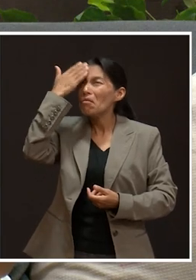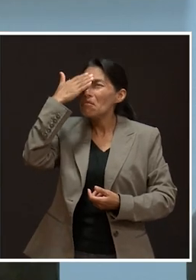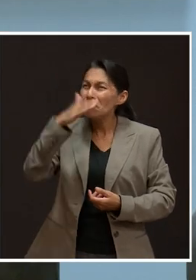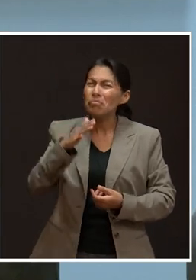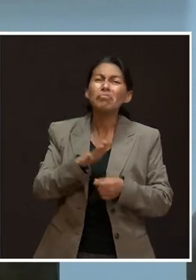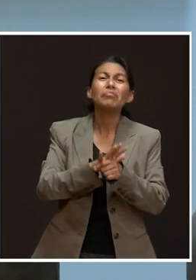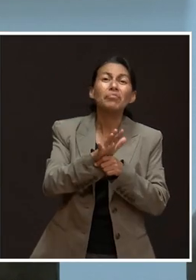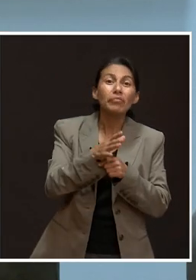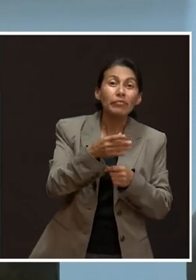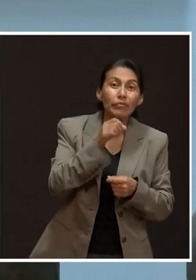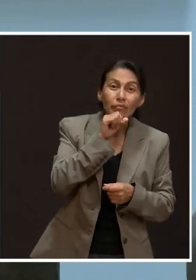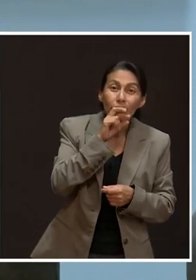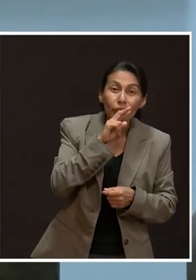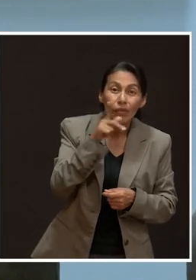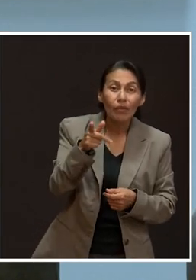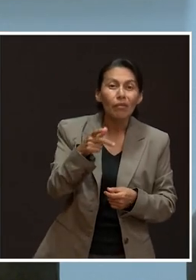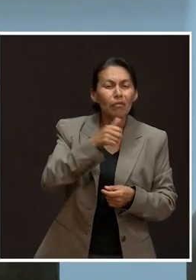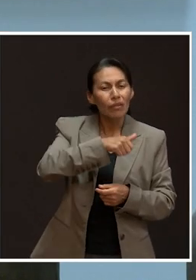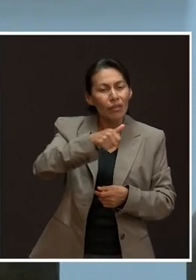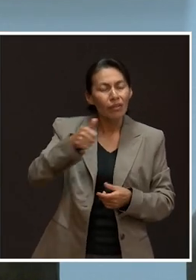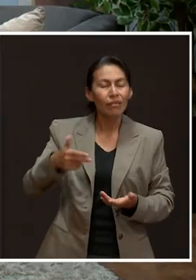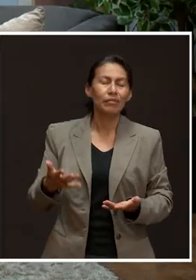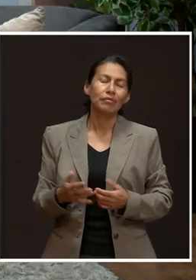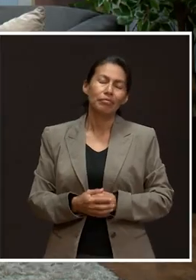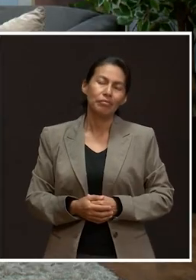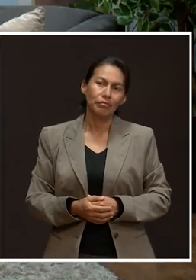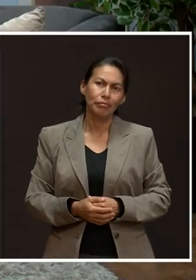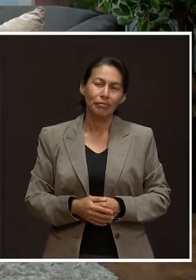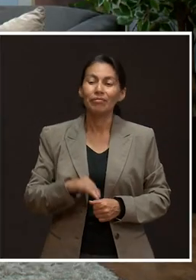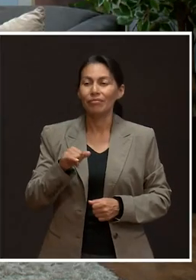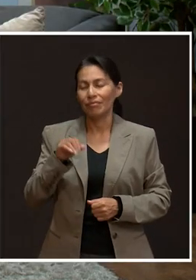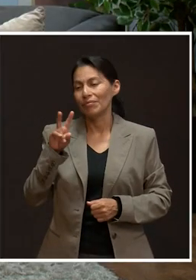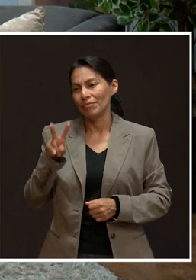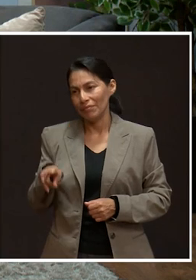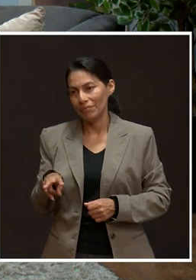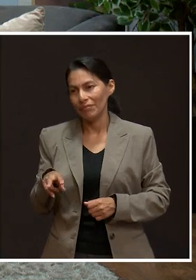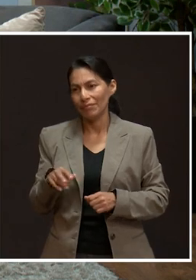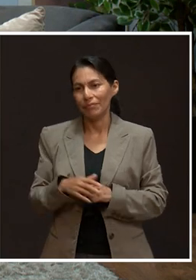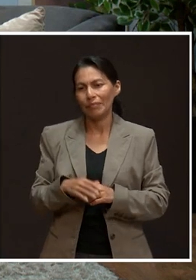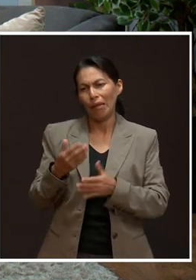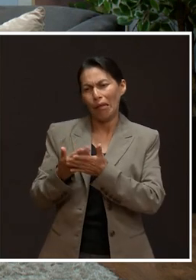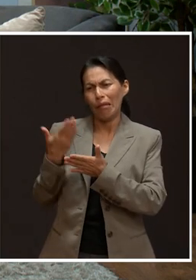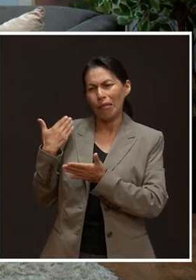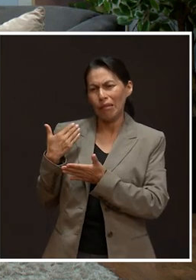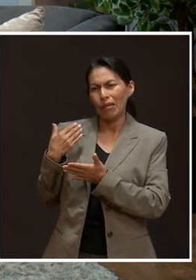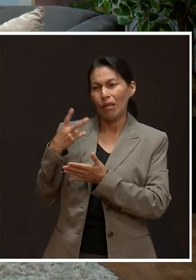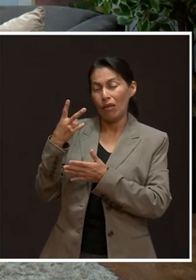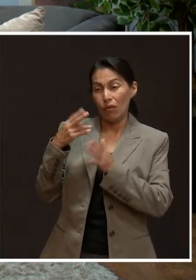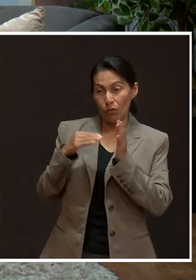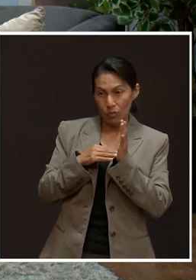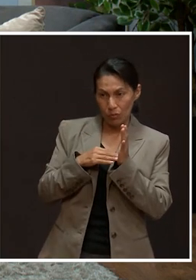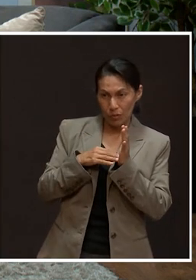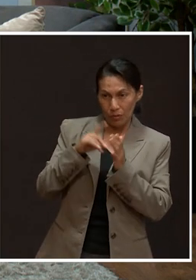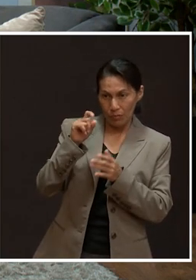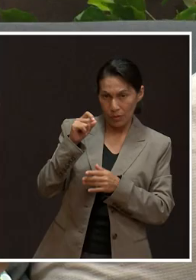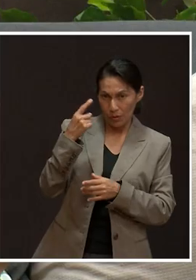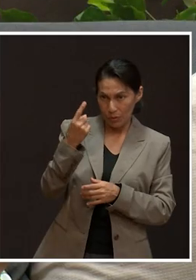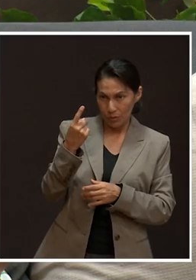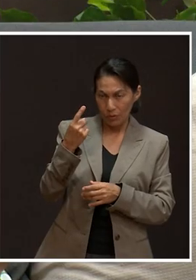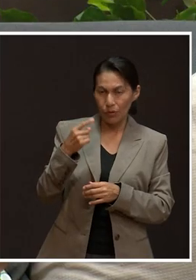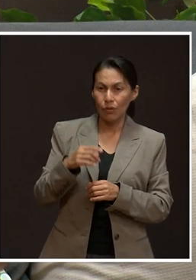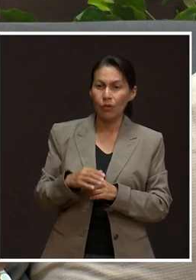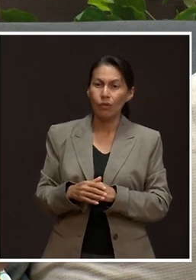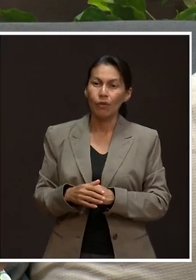lo que es mejor para nosotros, ¿no? La verdad que sí, porque en el 2021